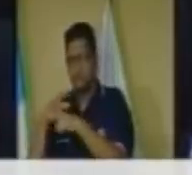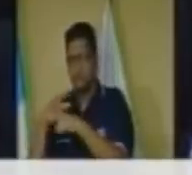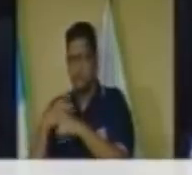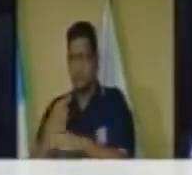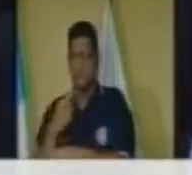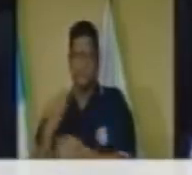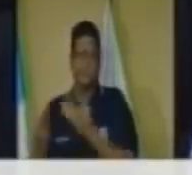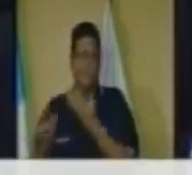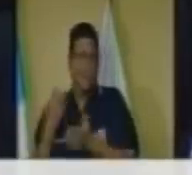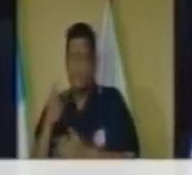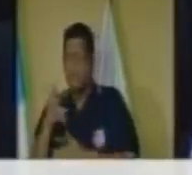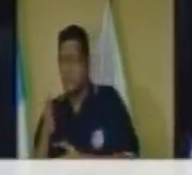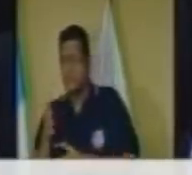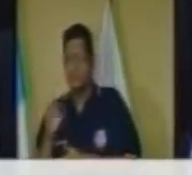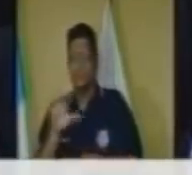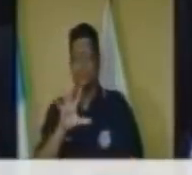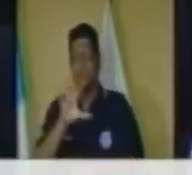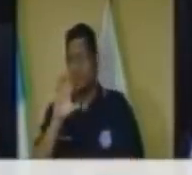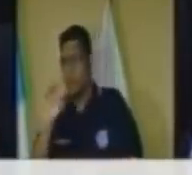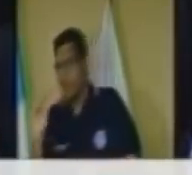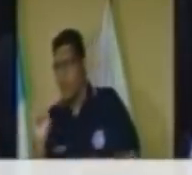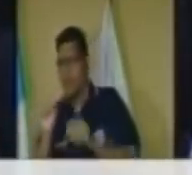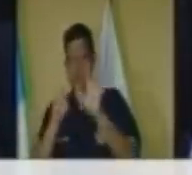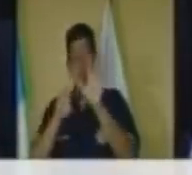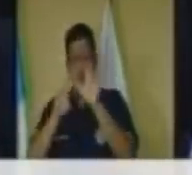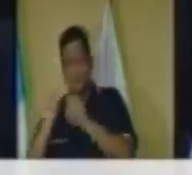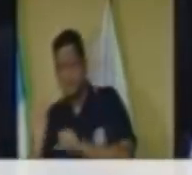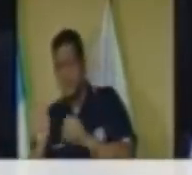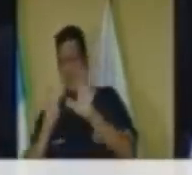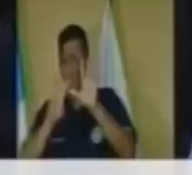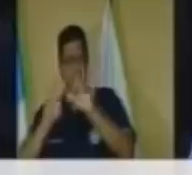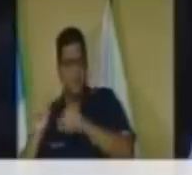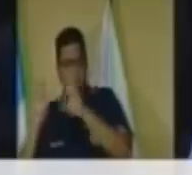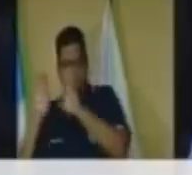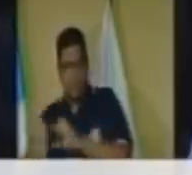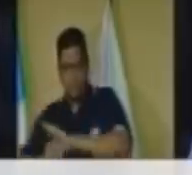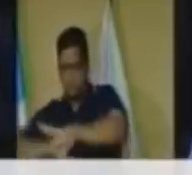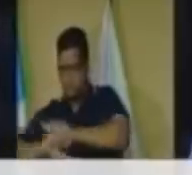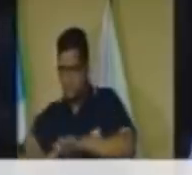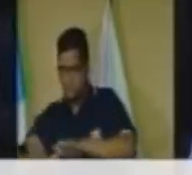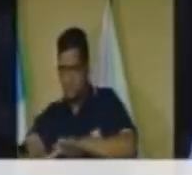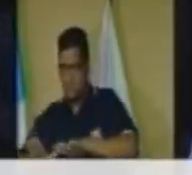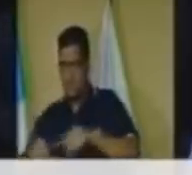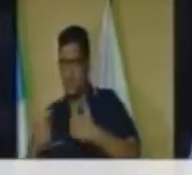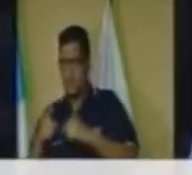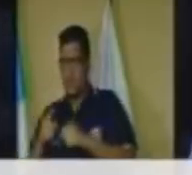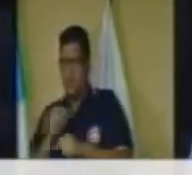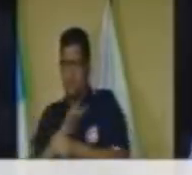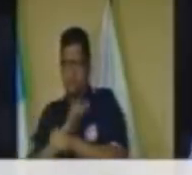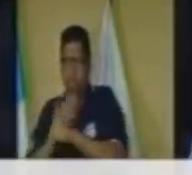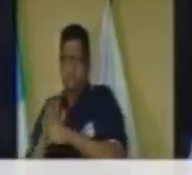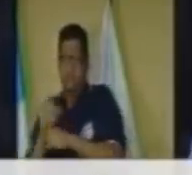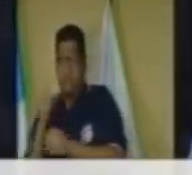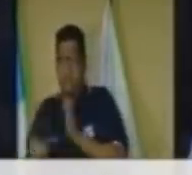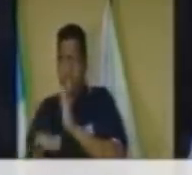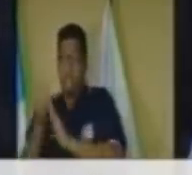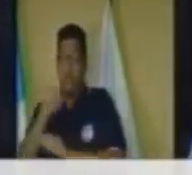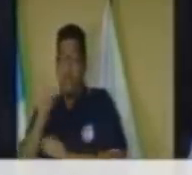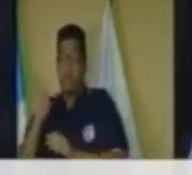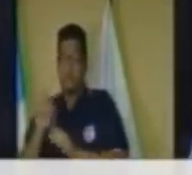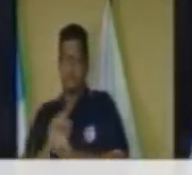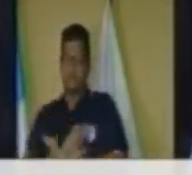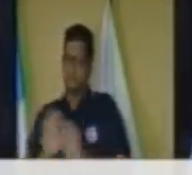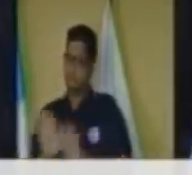colaboración de Provial, de toda la Policía Nacional, que ya nos la está dando, para que se cumpla esto. Cerramos ahora